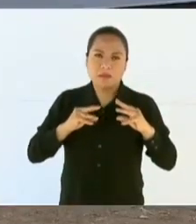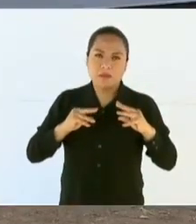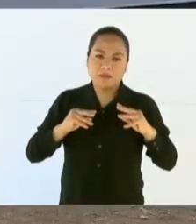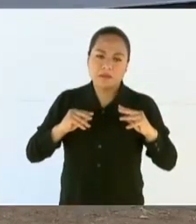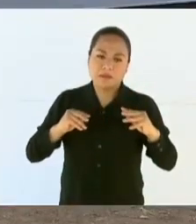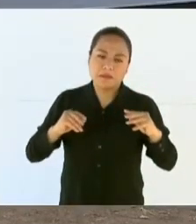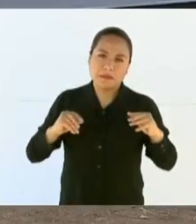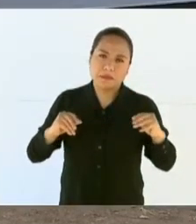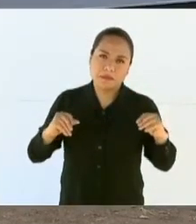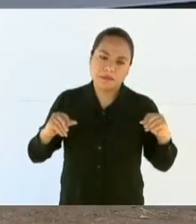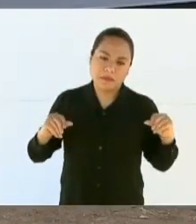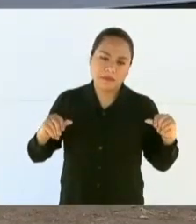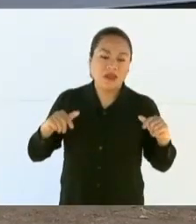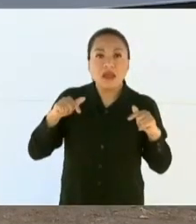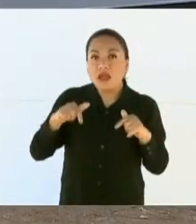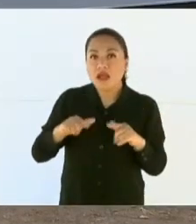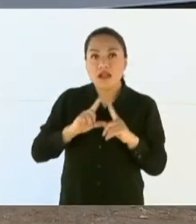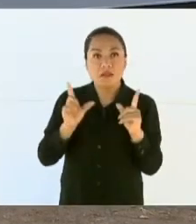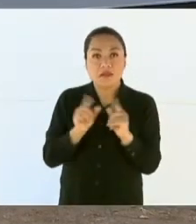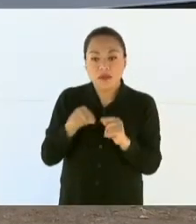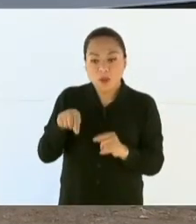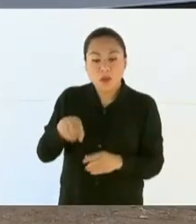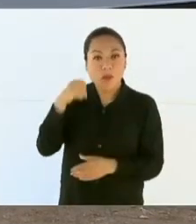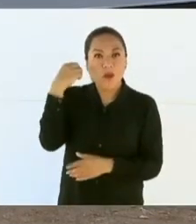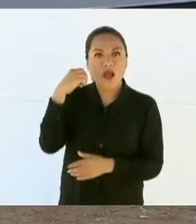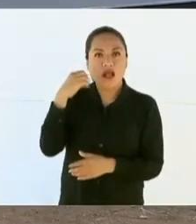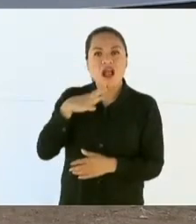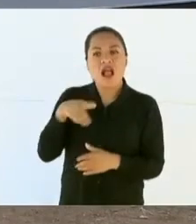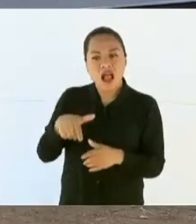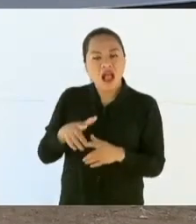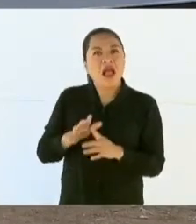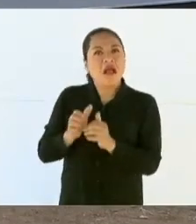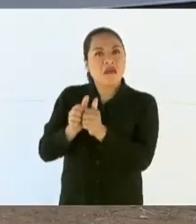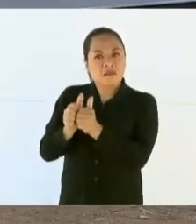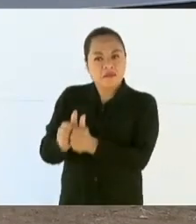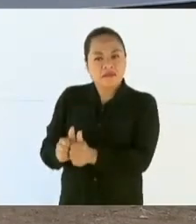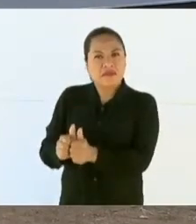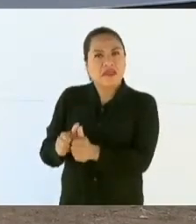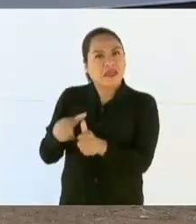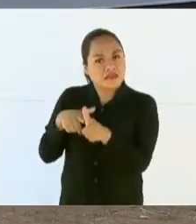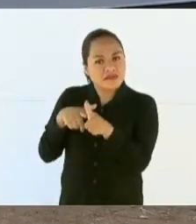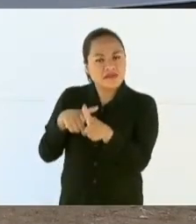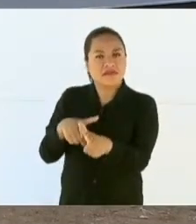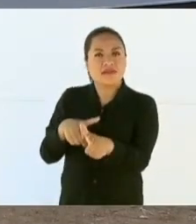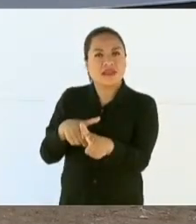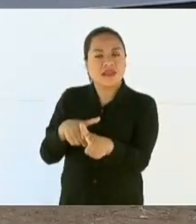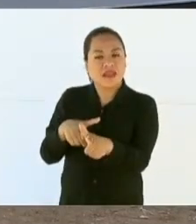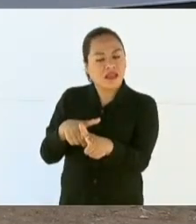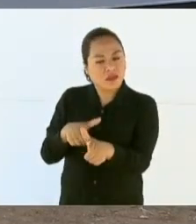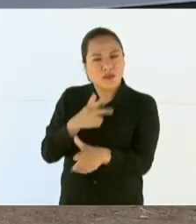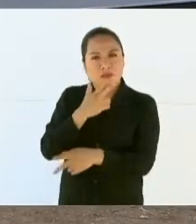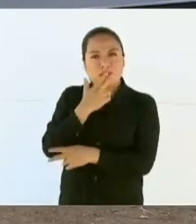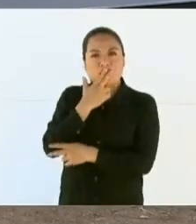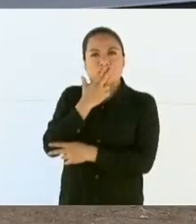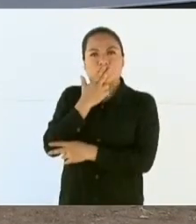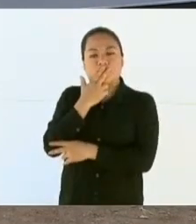y solo quedó aquí, en Oaxaca, o se conserva más en este estado?